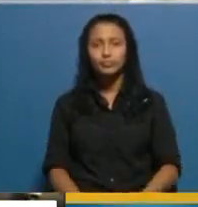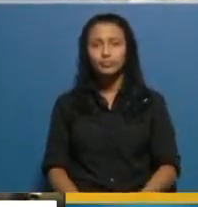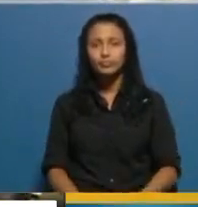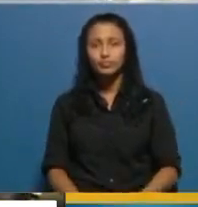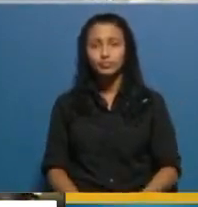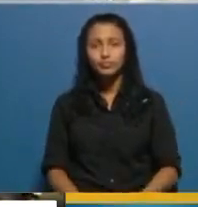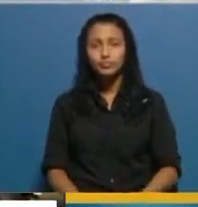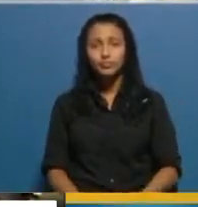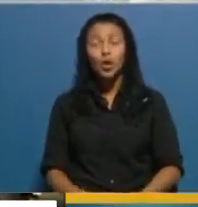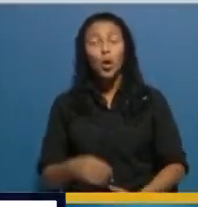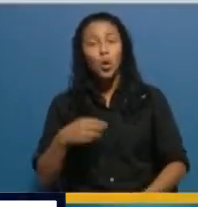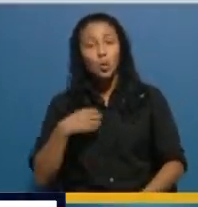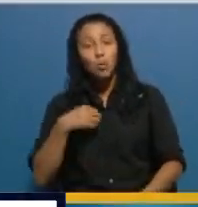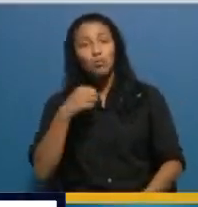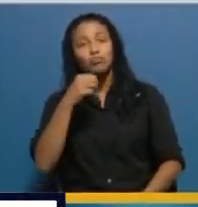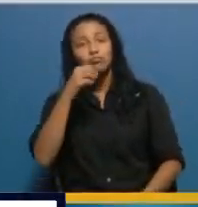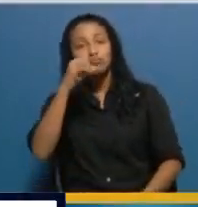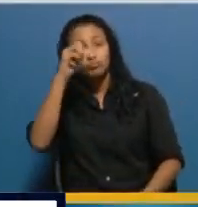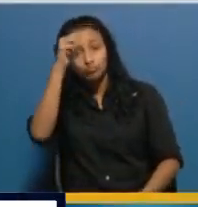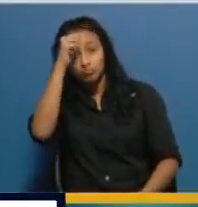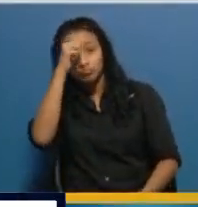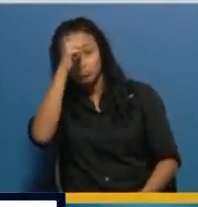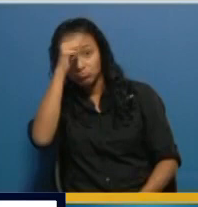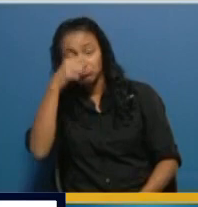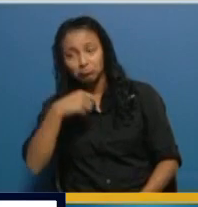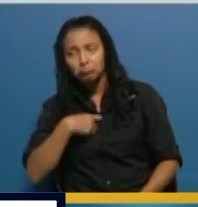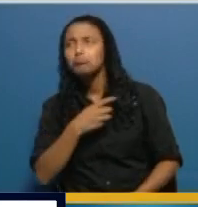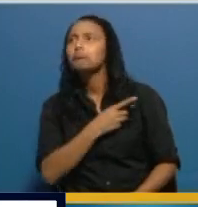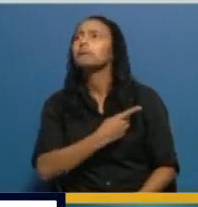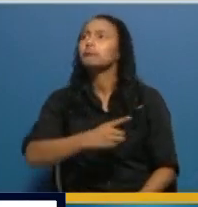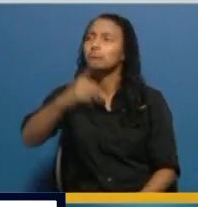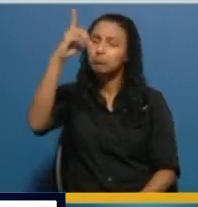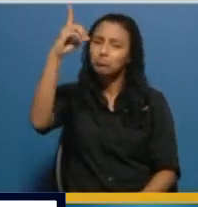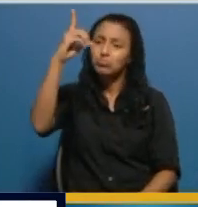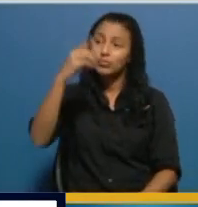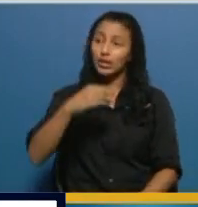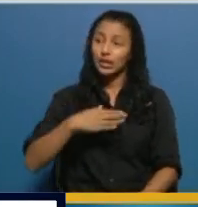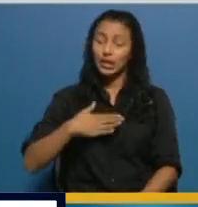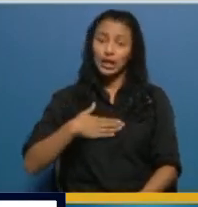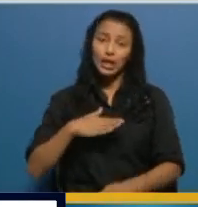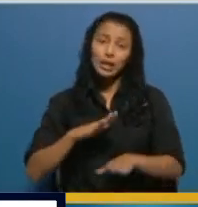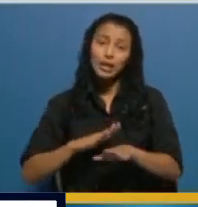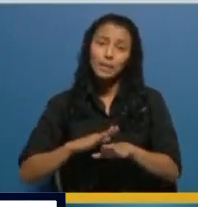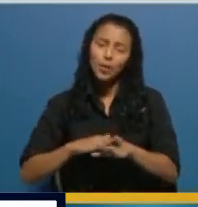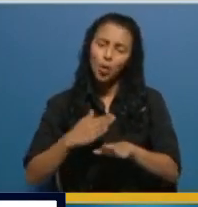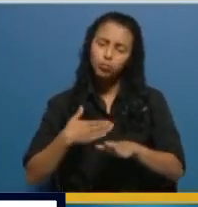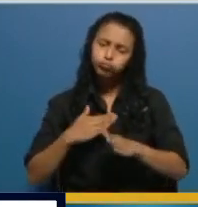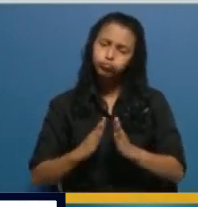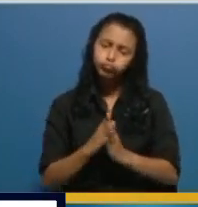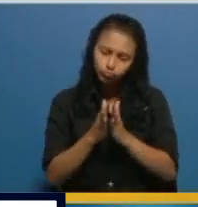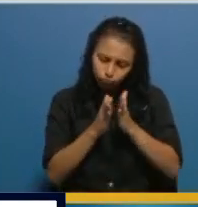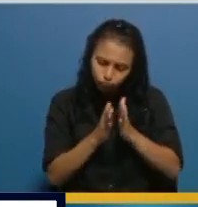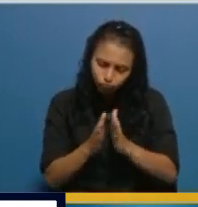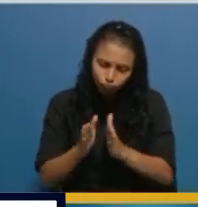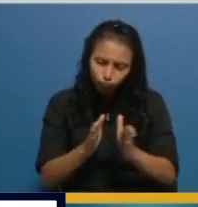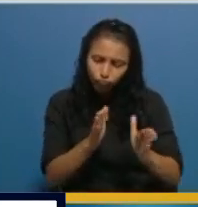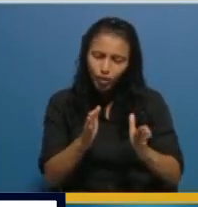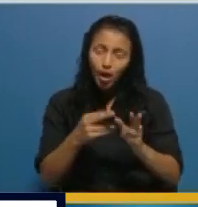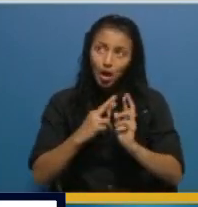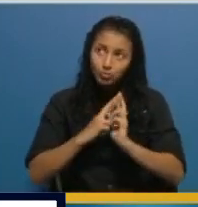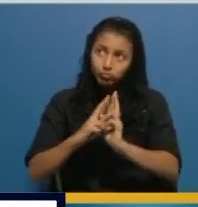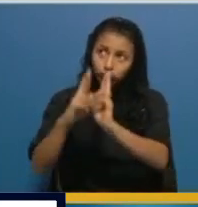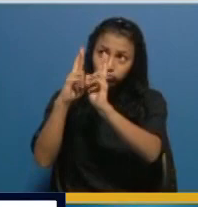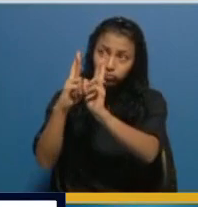como católico que soy me encomiendo a dios y le pido que me guíe en la dirección correcto y ruego a él